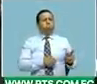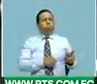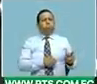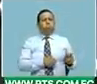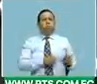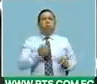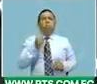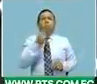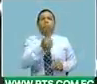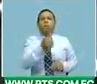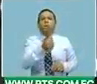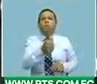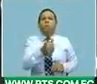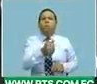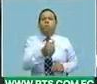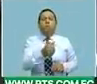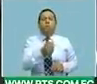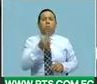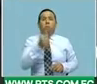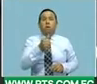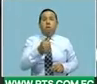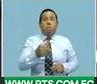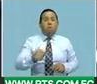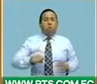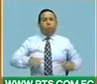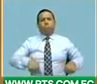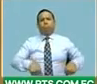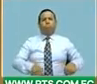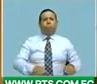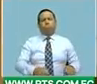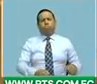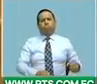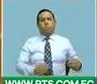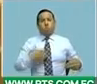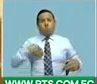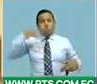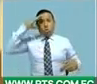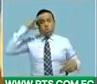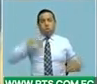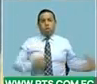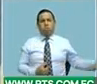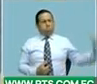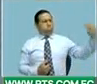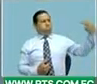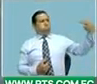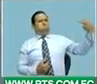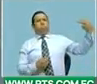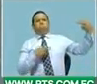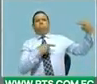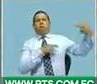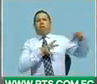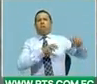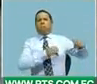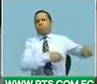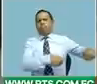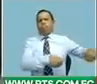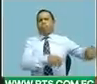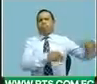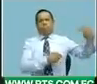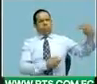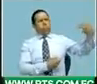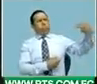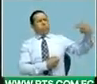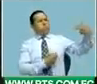con el arma de fuego en la frente diciendo palabras obscenas. Posterior, arrancan con la marcha del